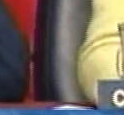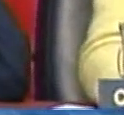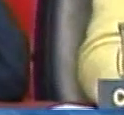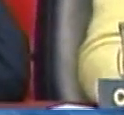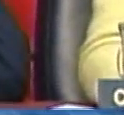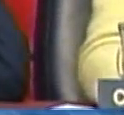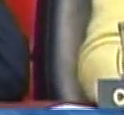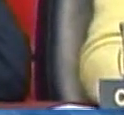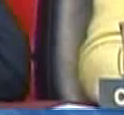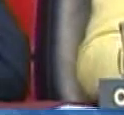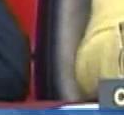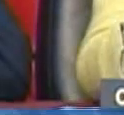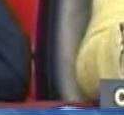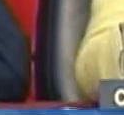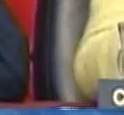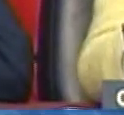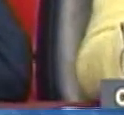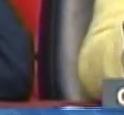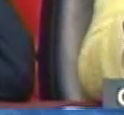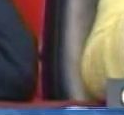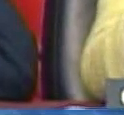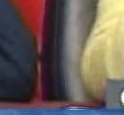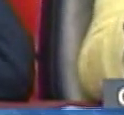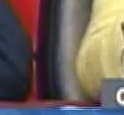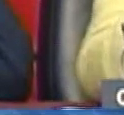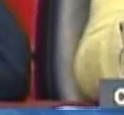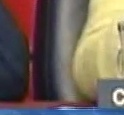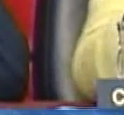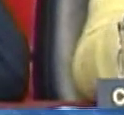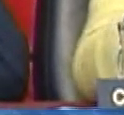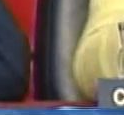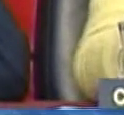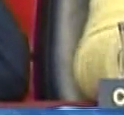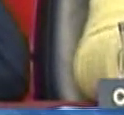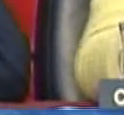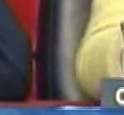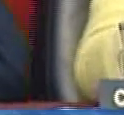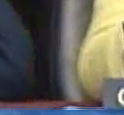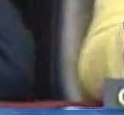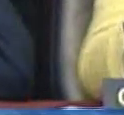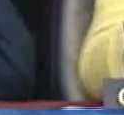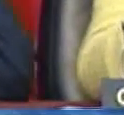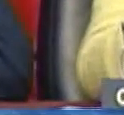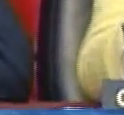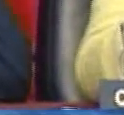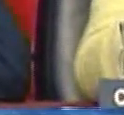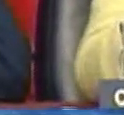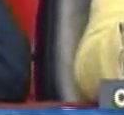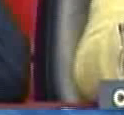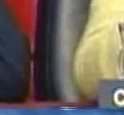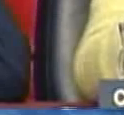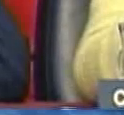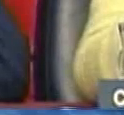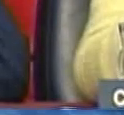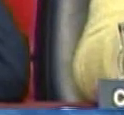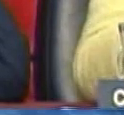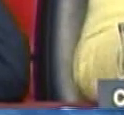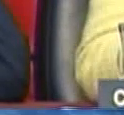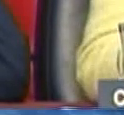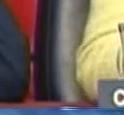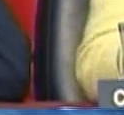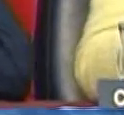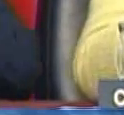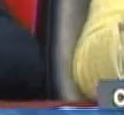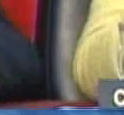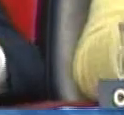investigaciones hechas por el mismo Ministerio de Educación a través de la Dirección Regional de Educación, toda vez que quien suscribía